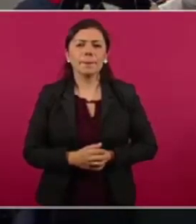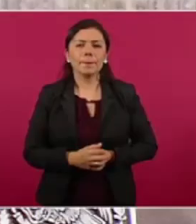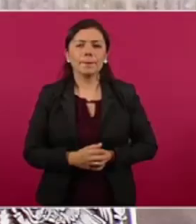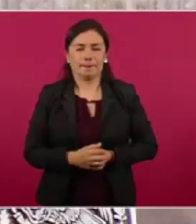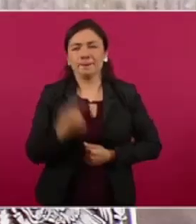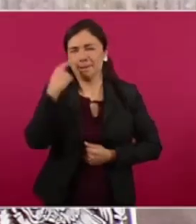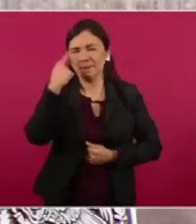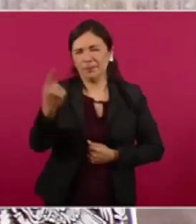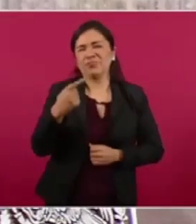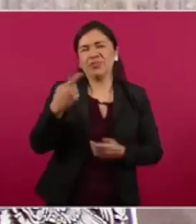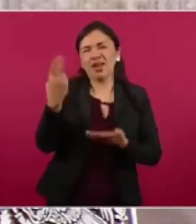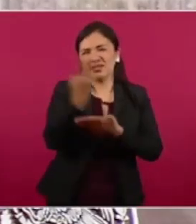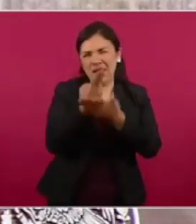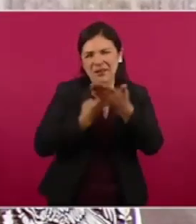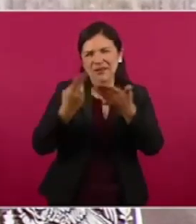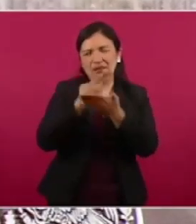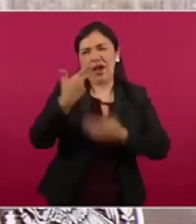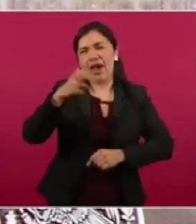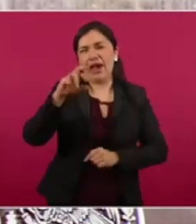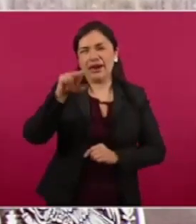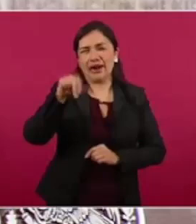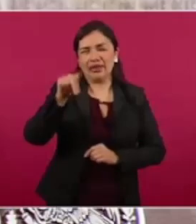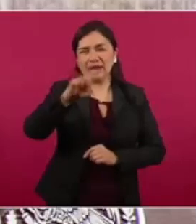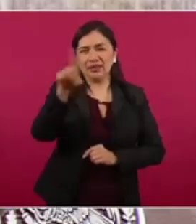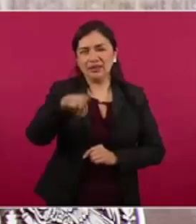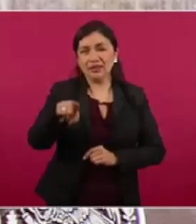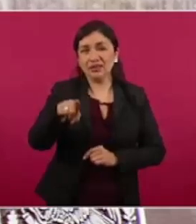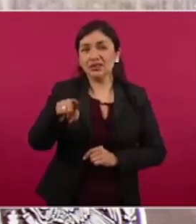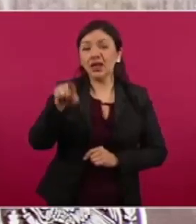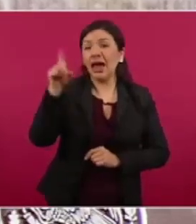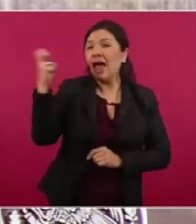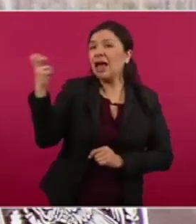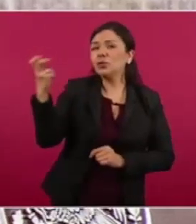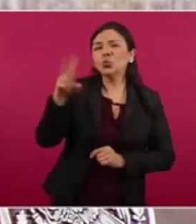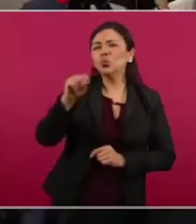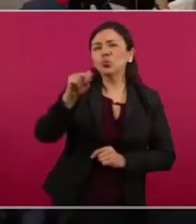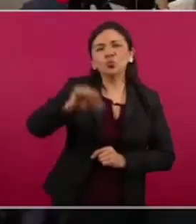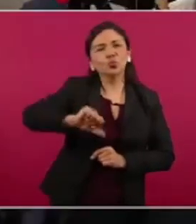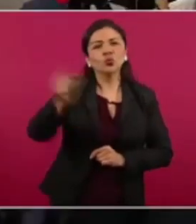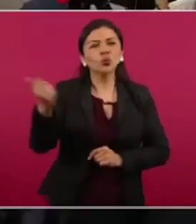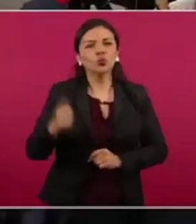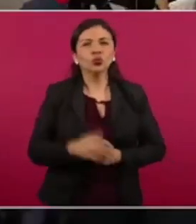caricatura de Hernández. No, esa no.